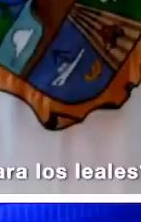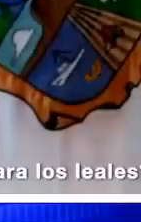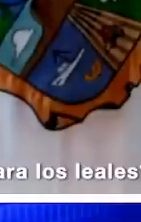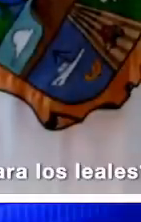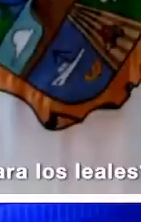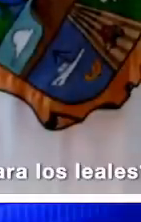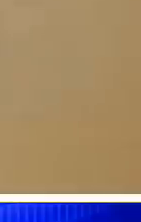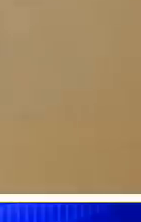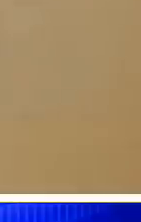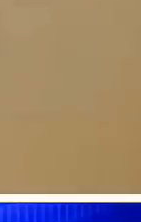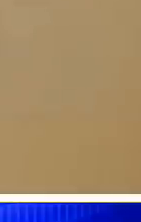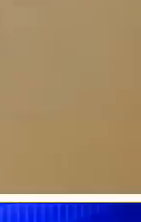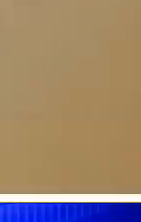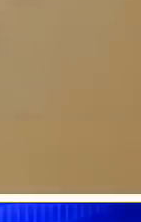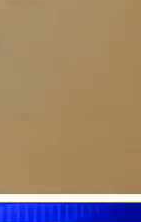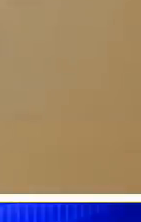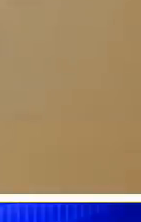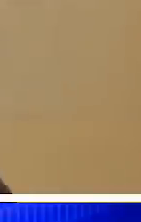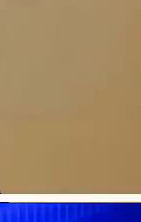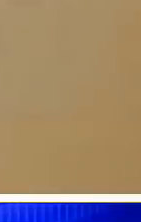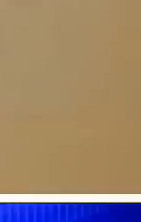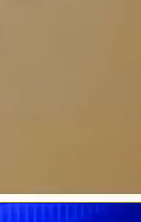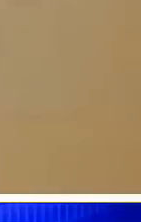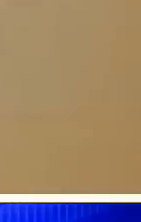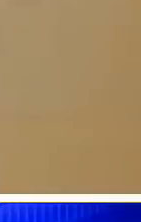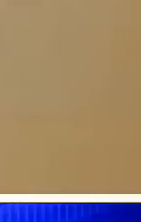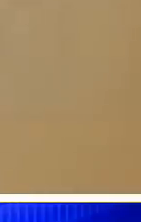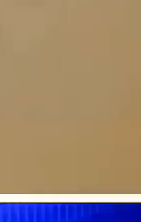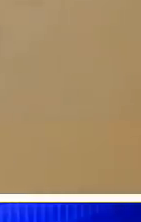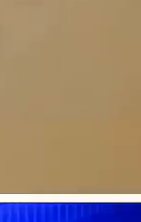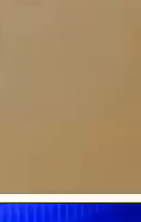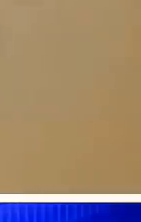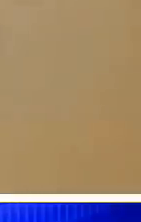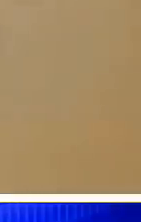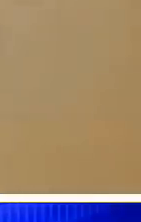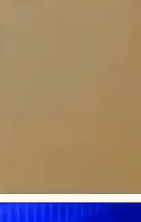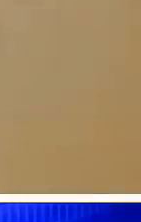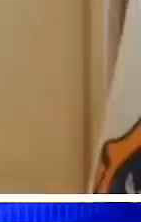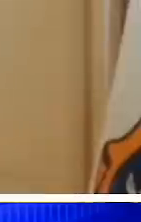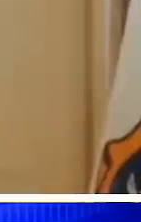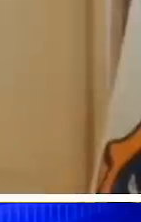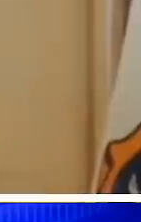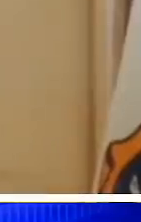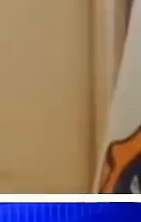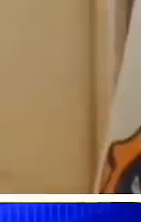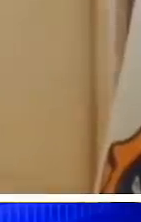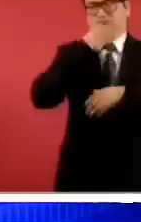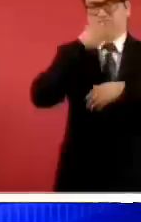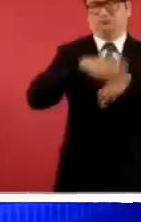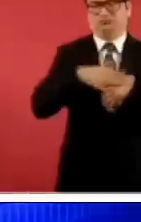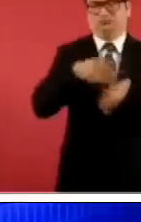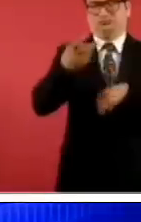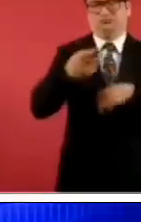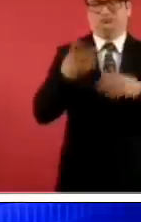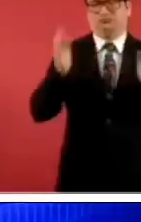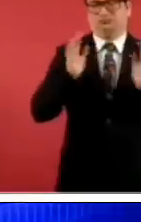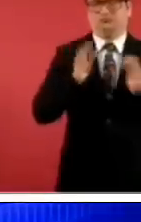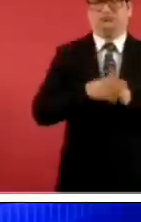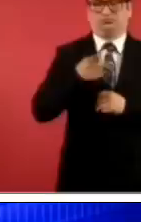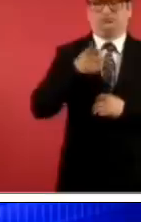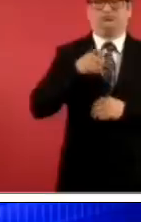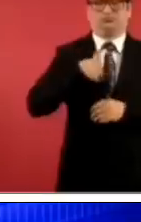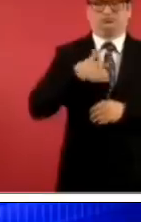marinos hoy el presidente López Obrador se le preguntó sobre este tema porque ha habido una serie declaraciones que no han terminado de quedar claras